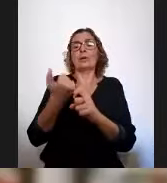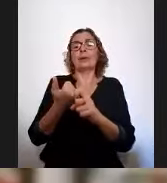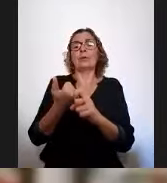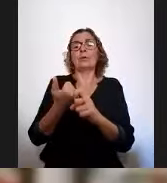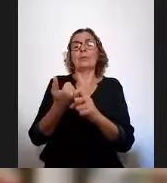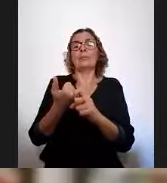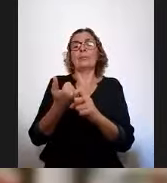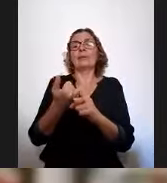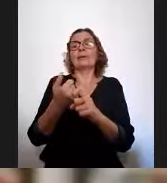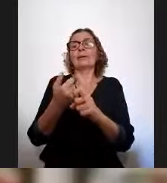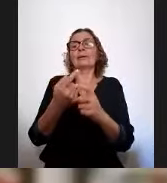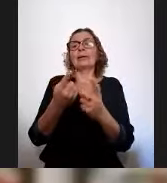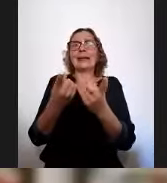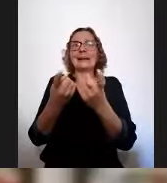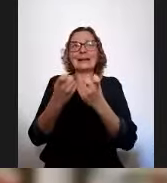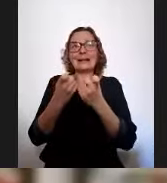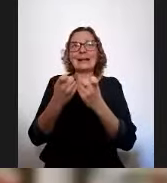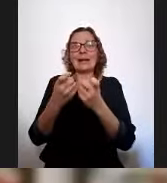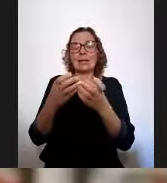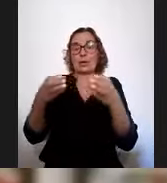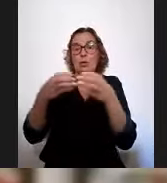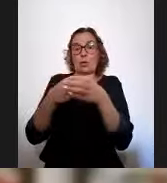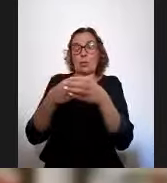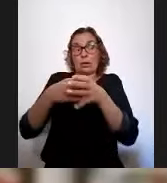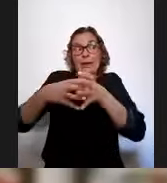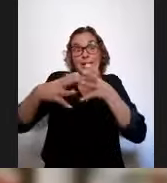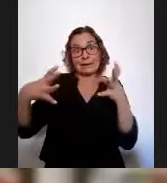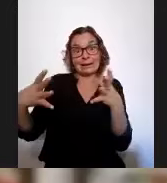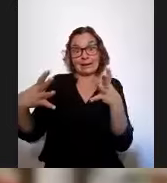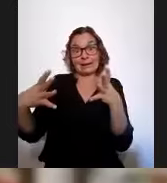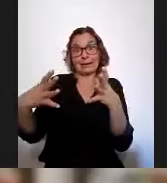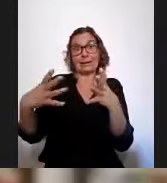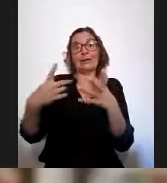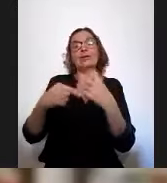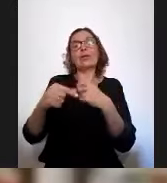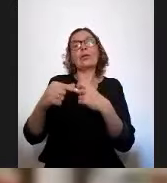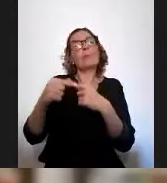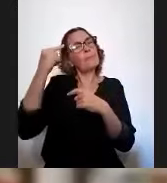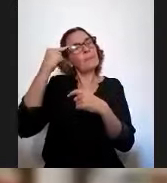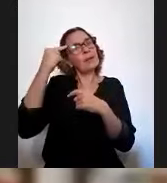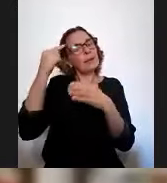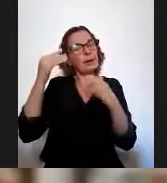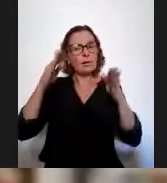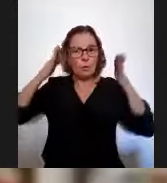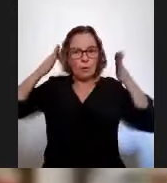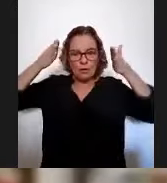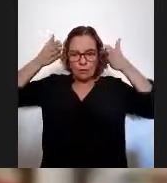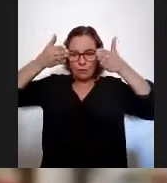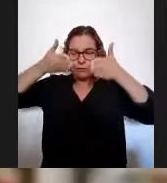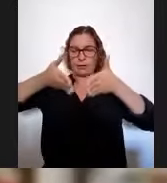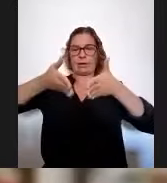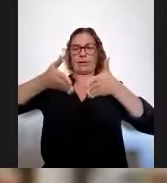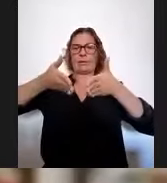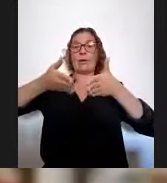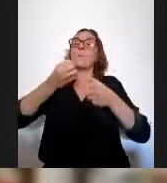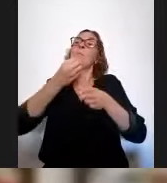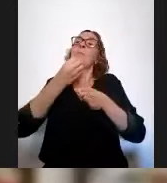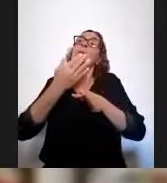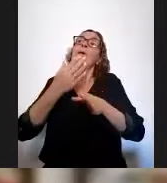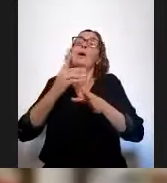satisfacer las necesidades de un público tan grande. Tenemos que enfocarnos, tenemos que, por lo menos en los